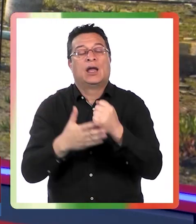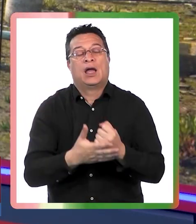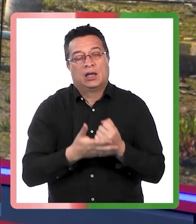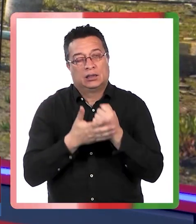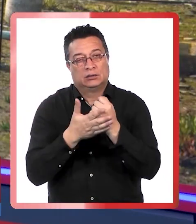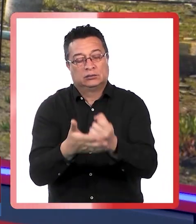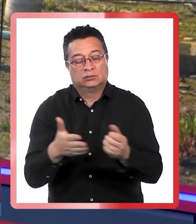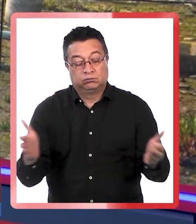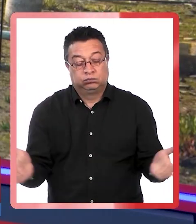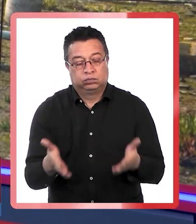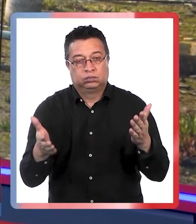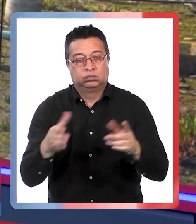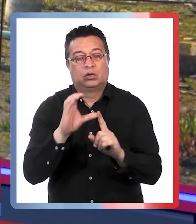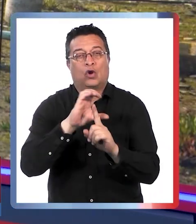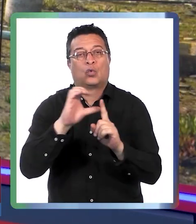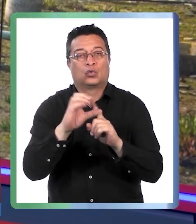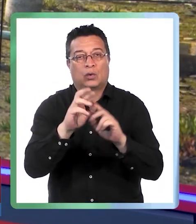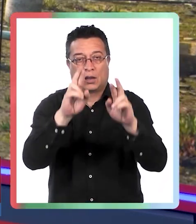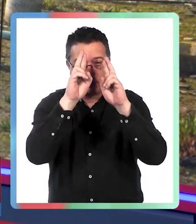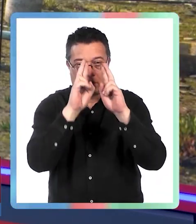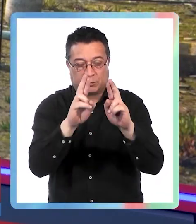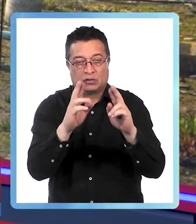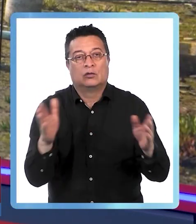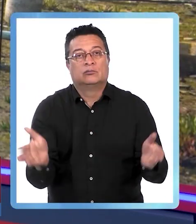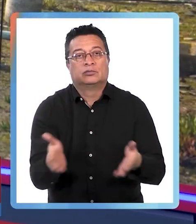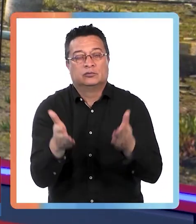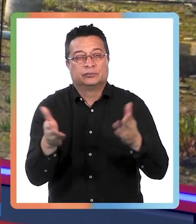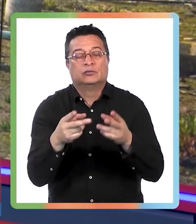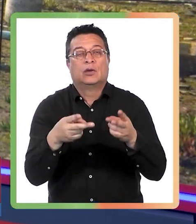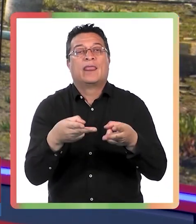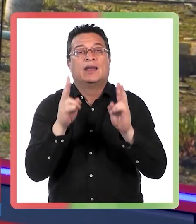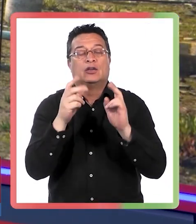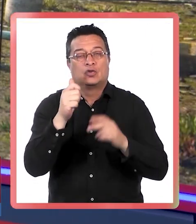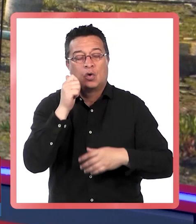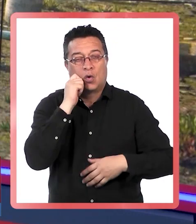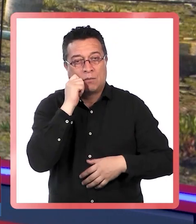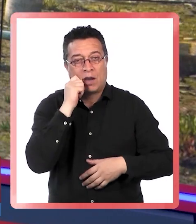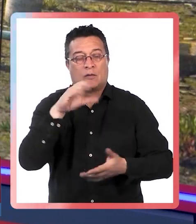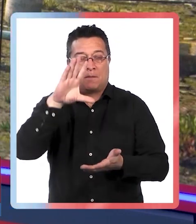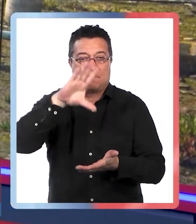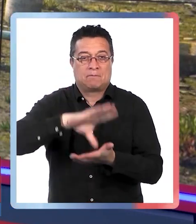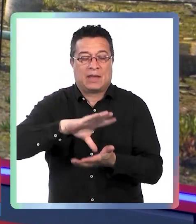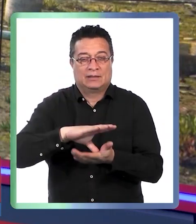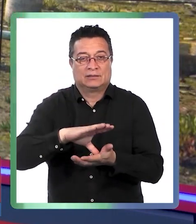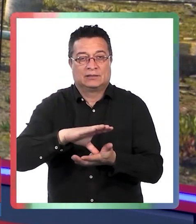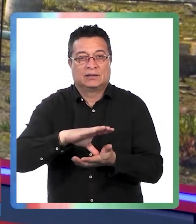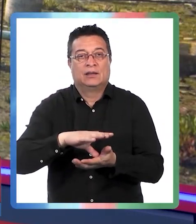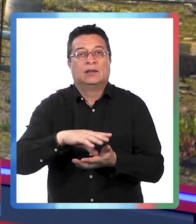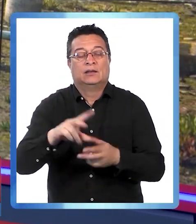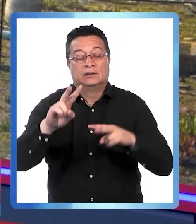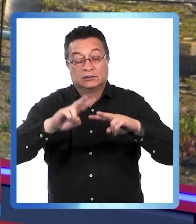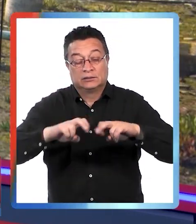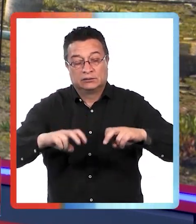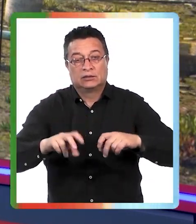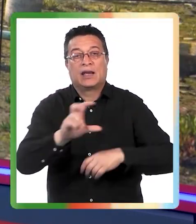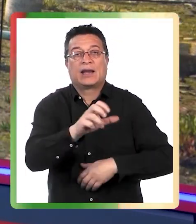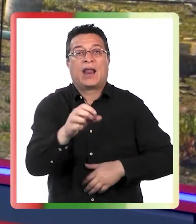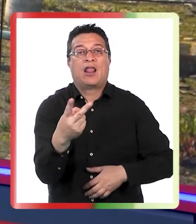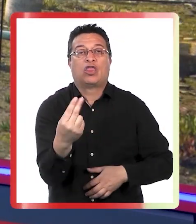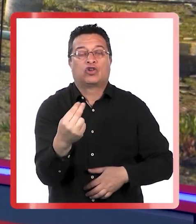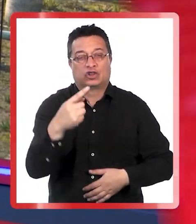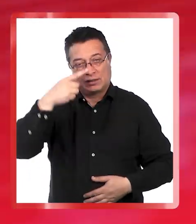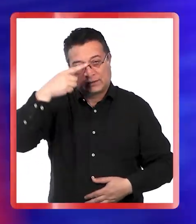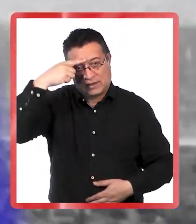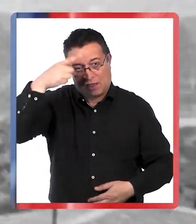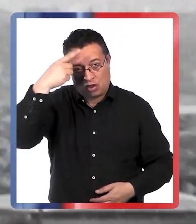el fomento de una cultura de respeto y promoción de los derechos humanos en el país. Lo revisamos en la nota de Canal 2 de San